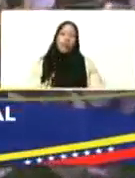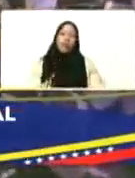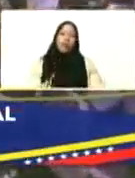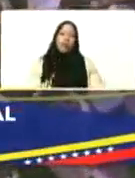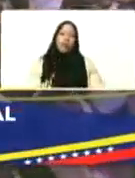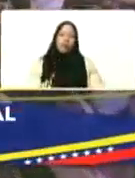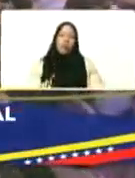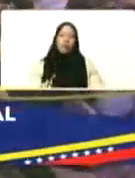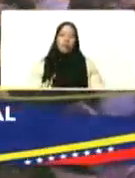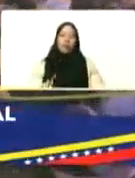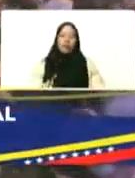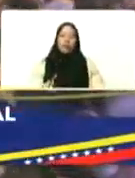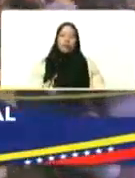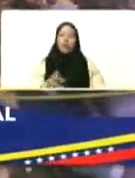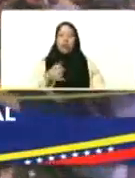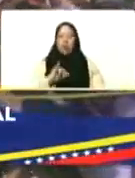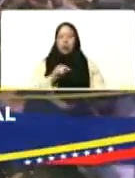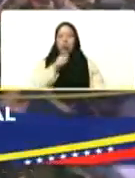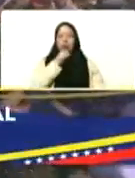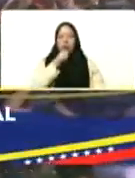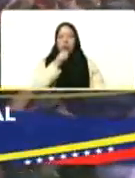Karelia Villegas.